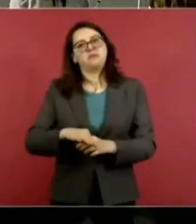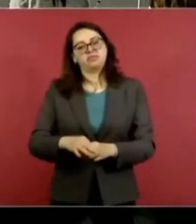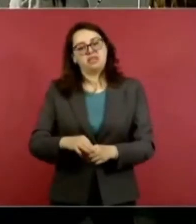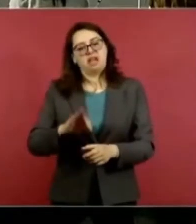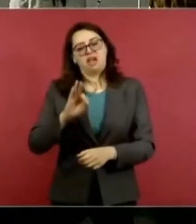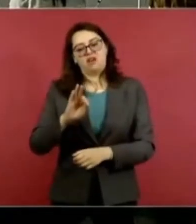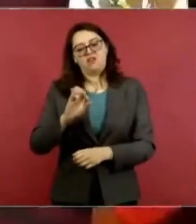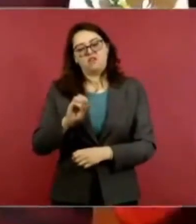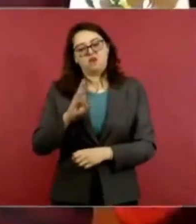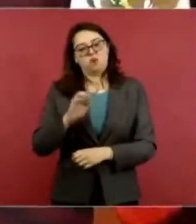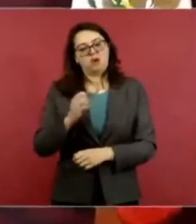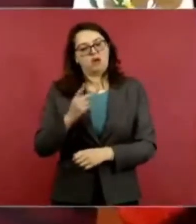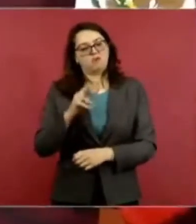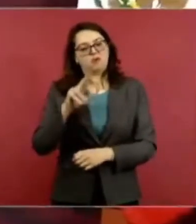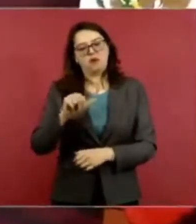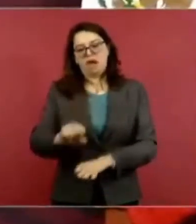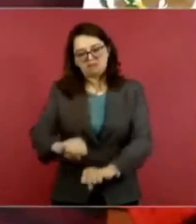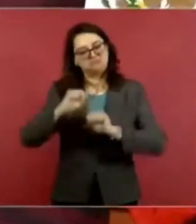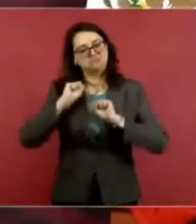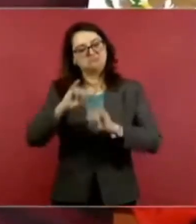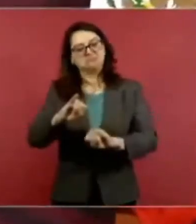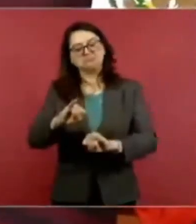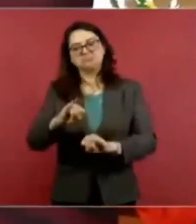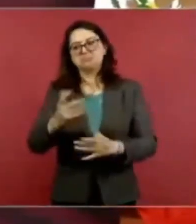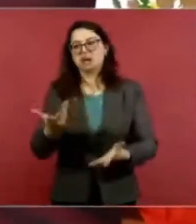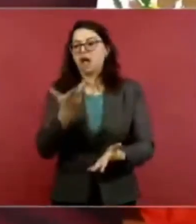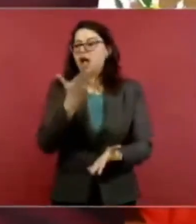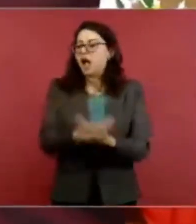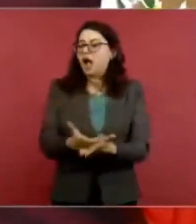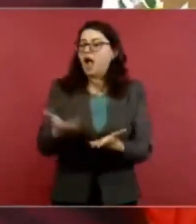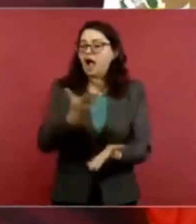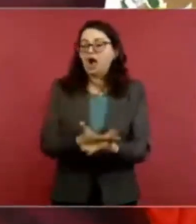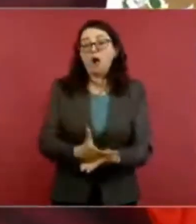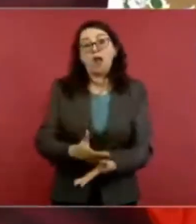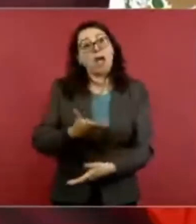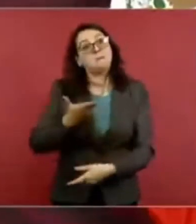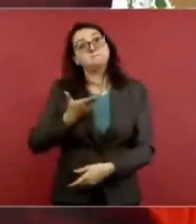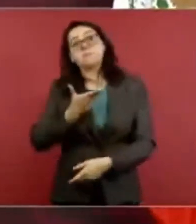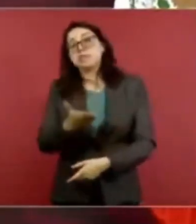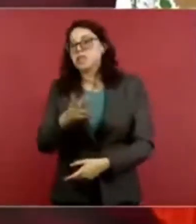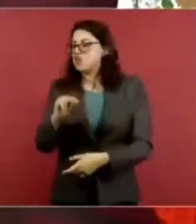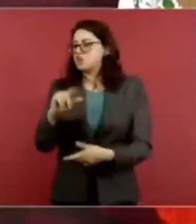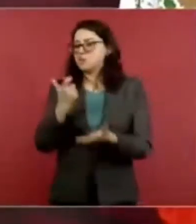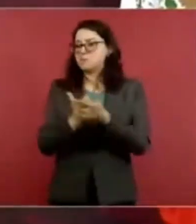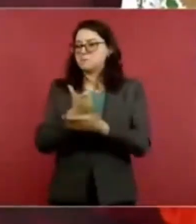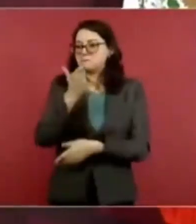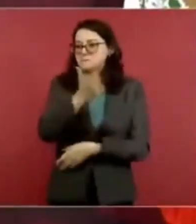cuando ellos aprobaron el Fobaproa.